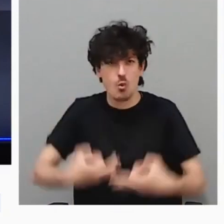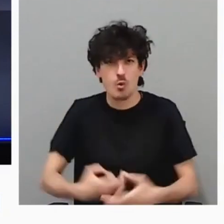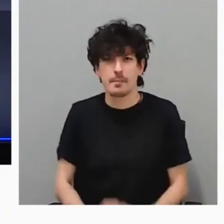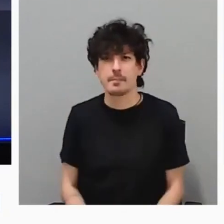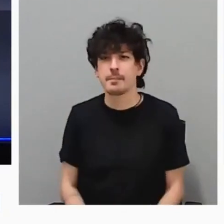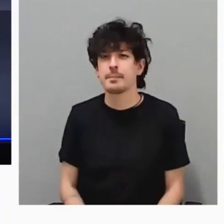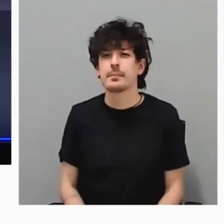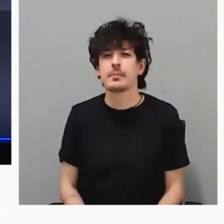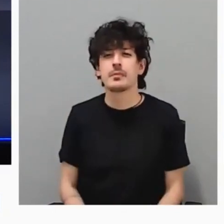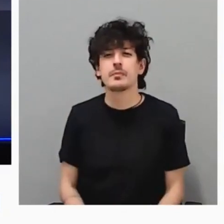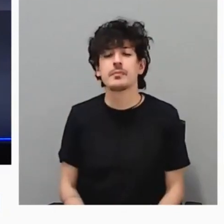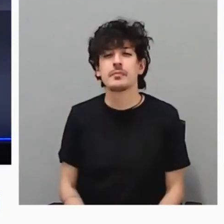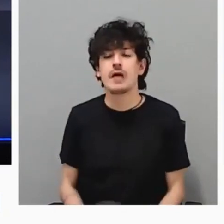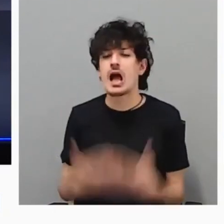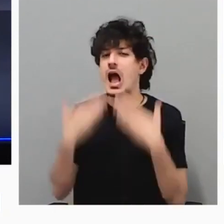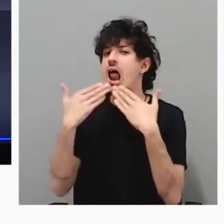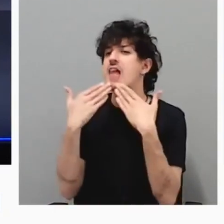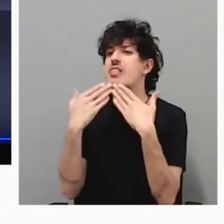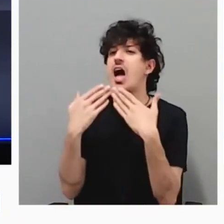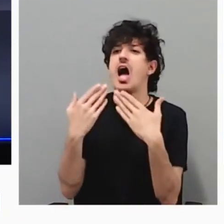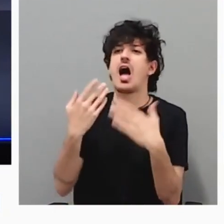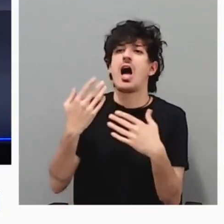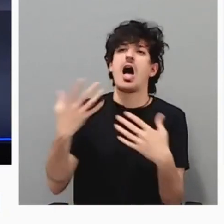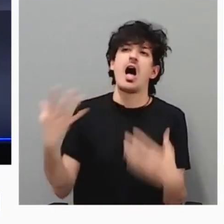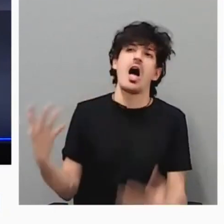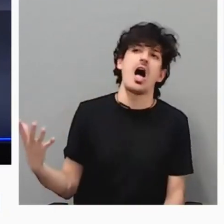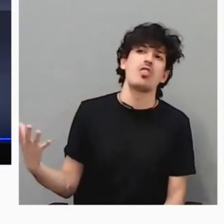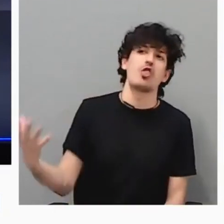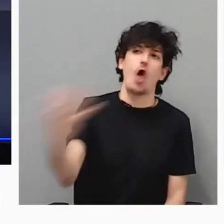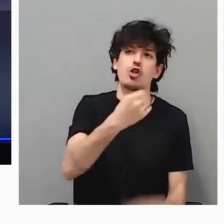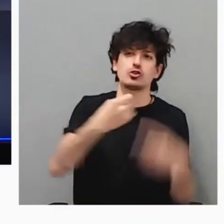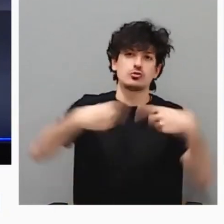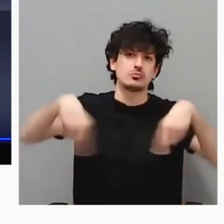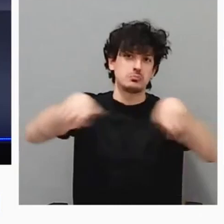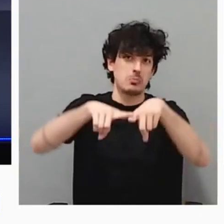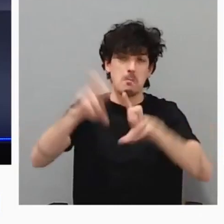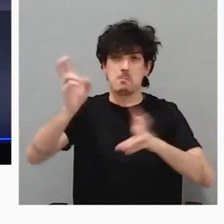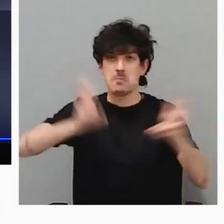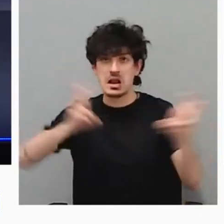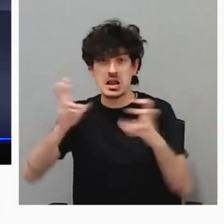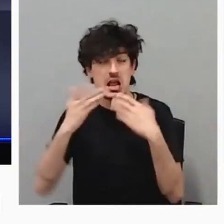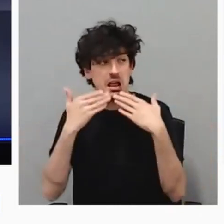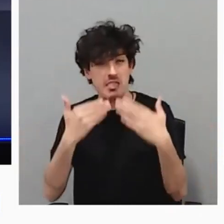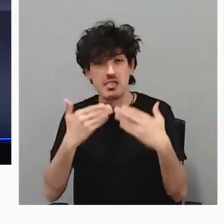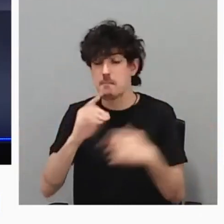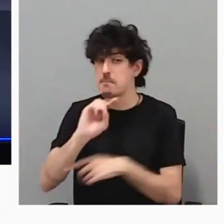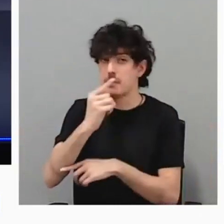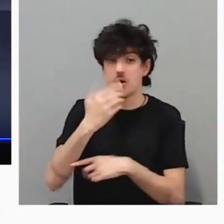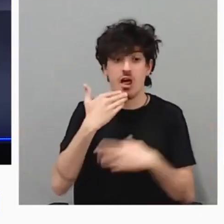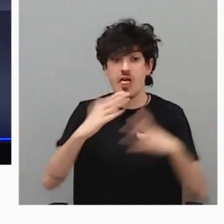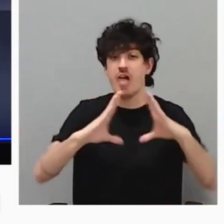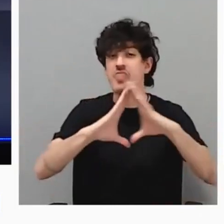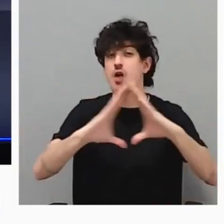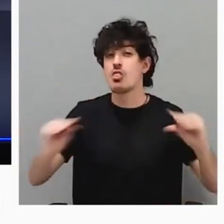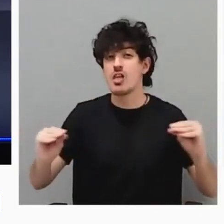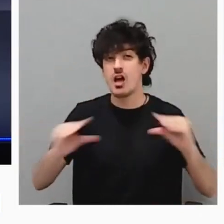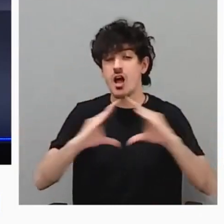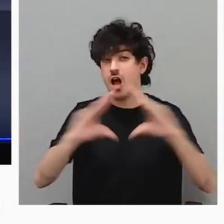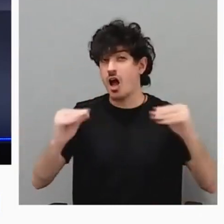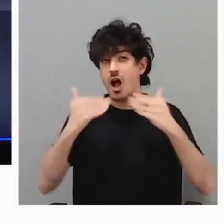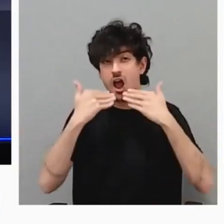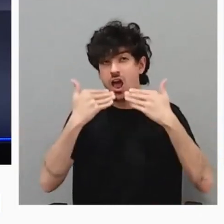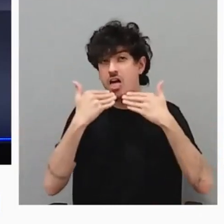gracias a todos por estar aquí hoy y, en primer lugar, gracias a Andalucía, gracias por hacernos una